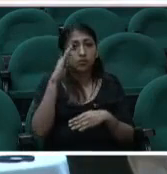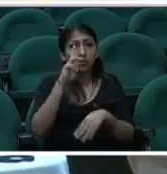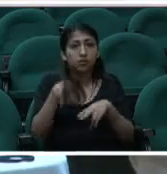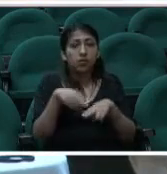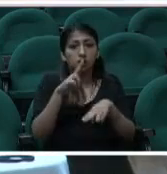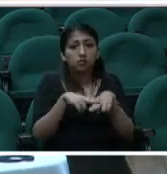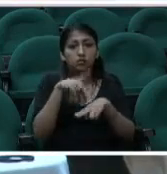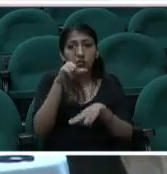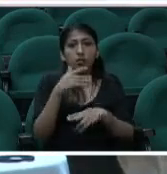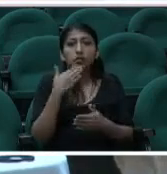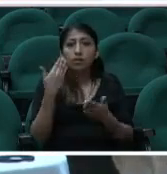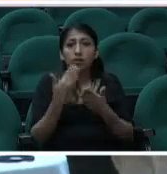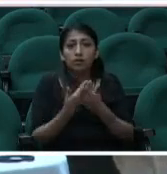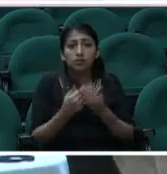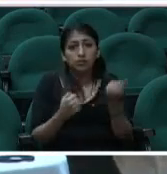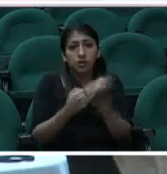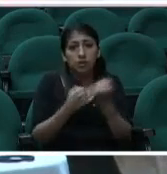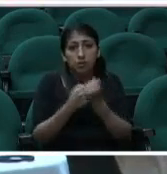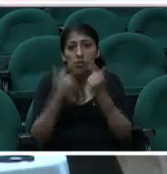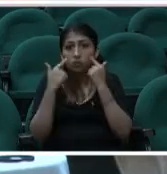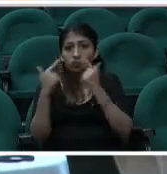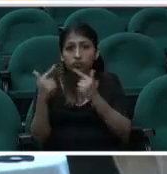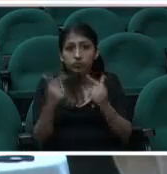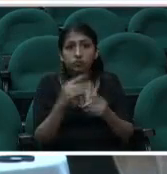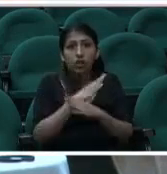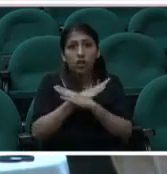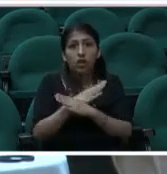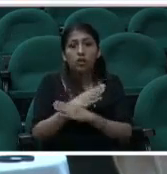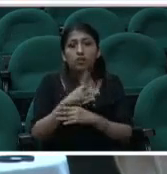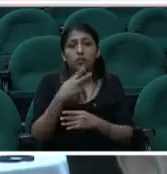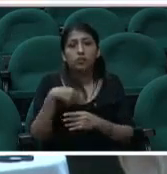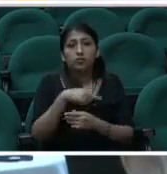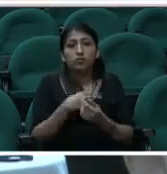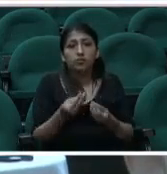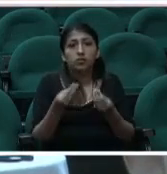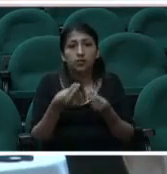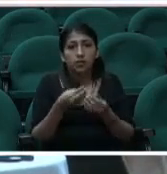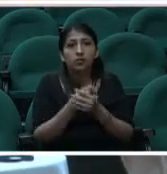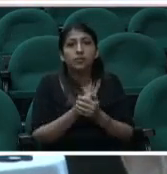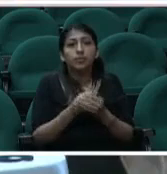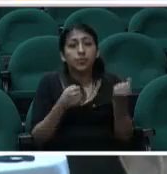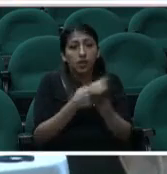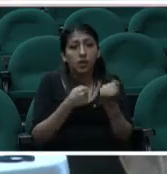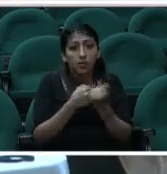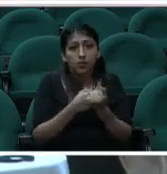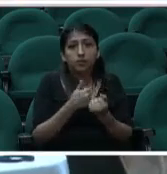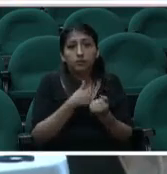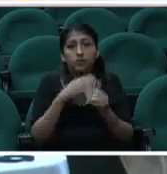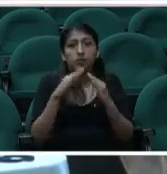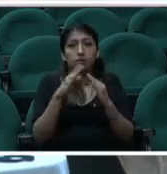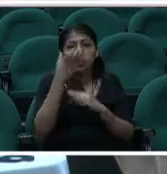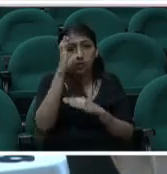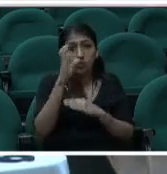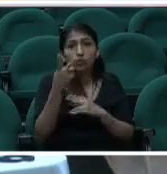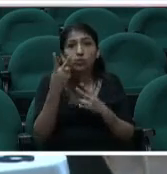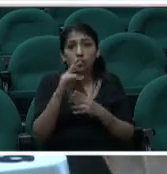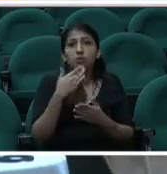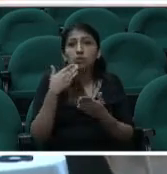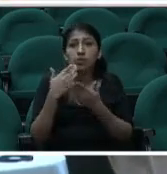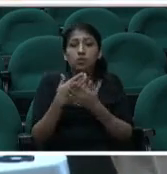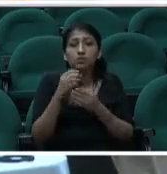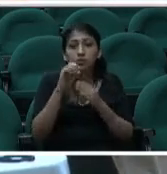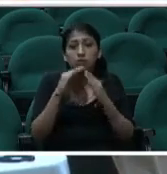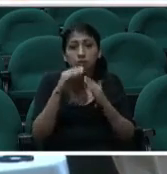nacional gracias por el aporte el soporte y el apoyo que nos da el apoyo asimismo para la casa de la cultura ecuatoriana núcleo